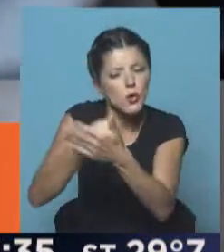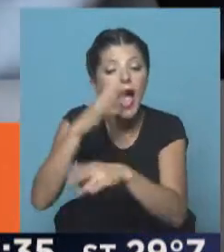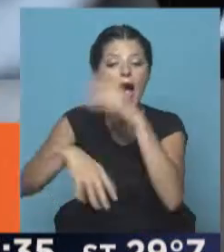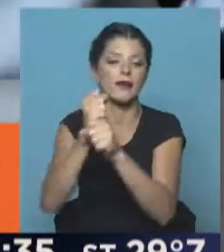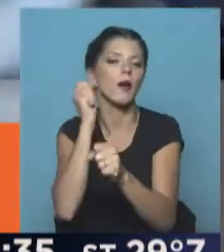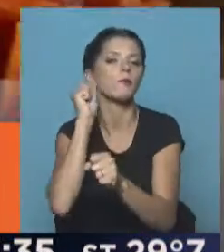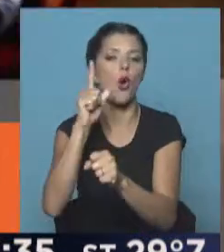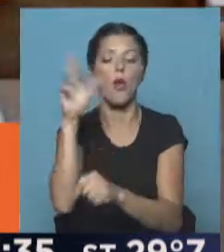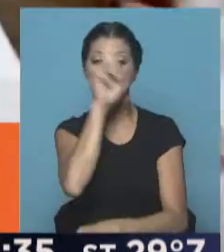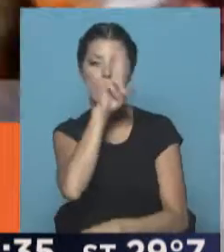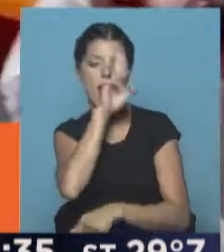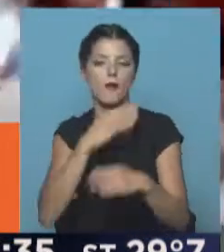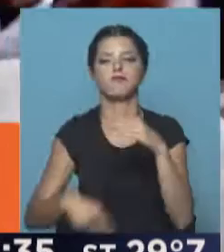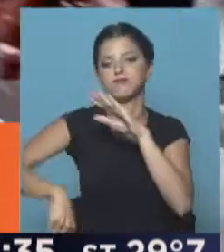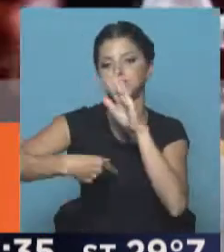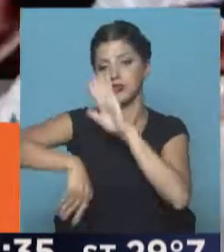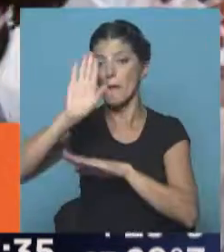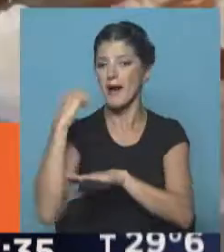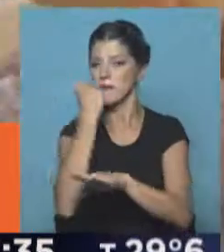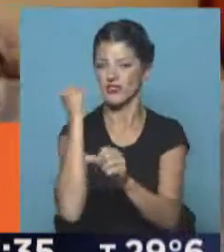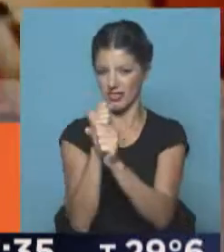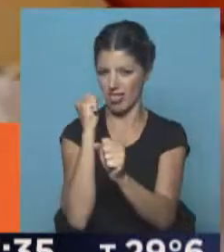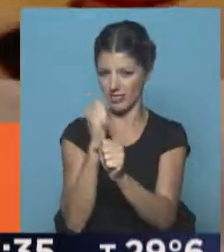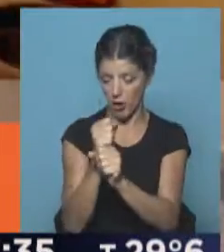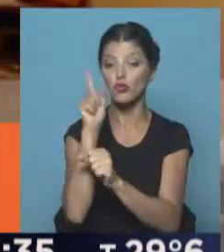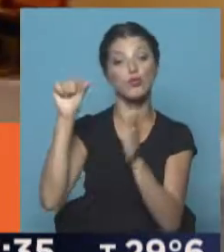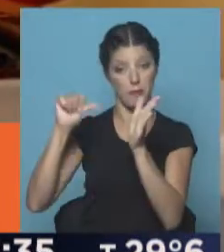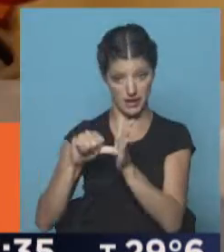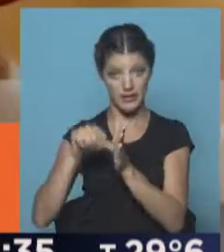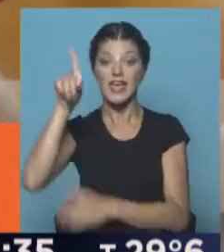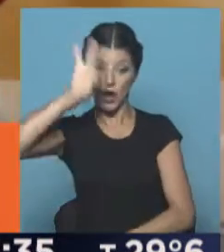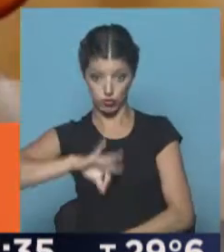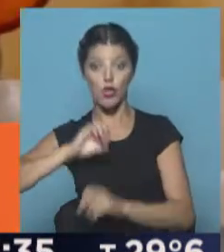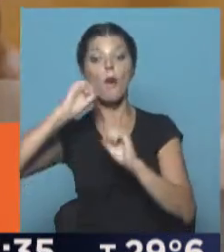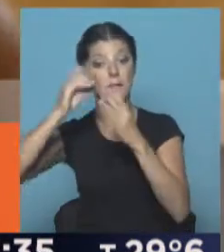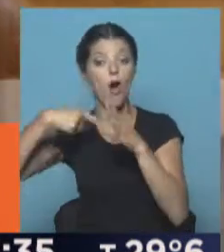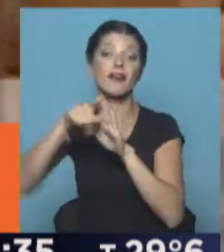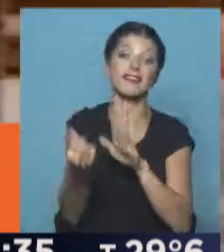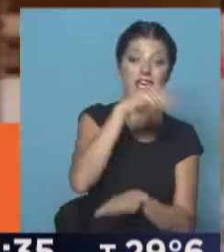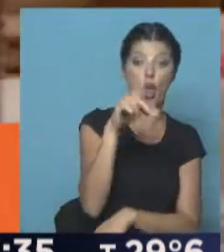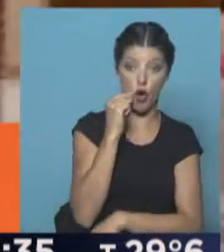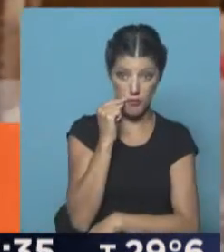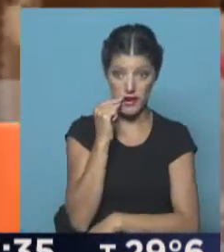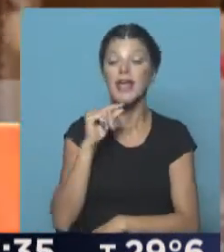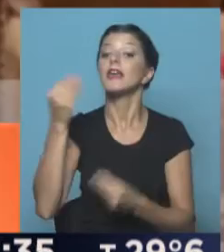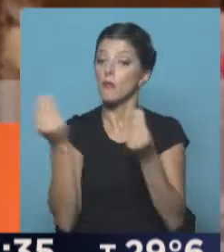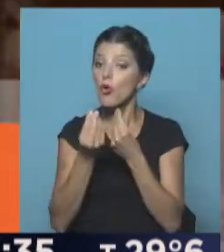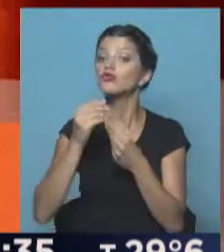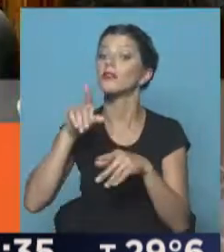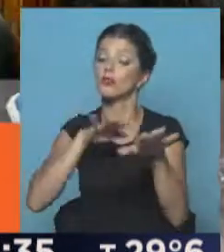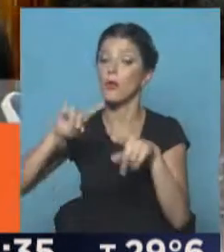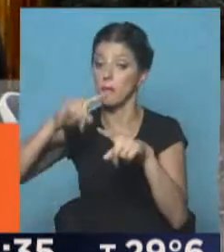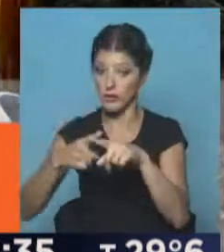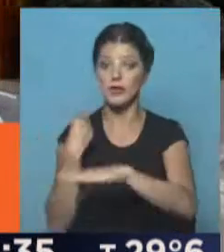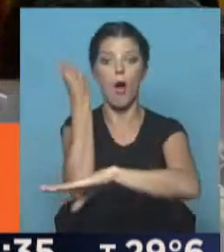la principal fuerza laboral del país, a un mejor nivel de ingresos y a ocupar los principales cargos políticos.